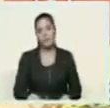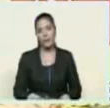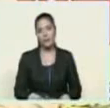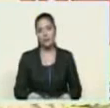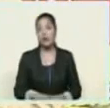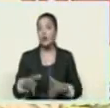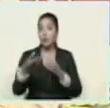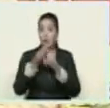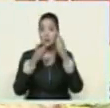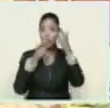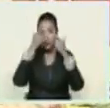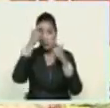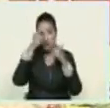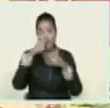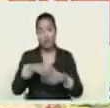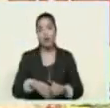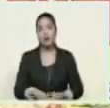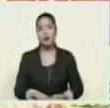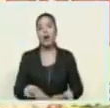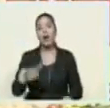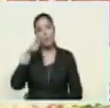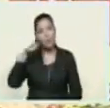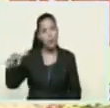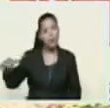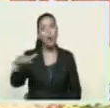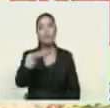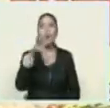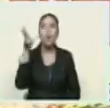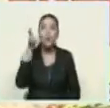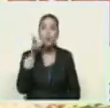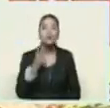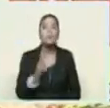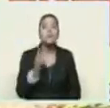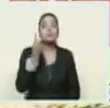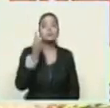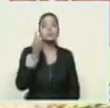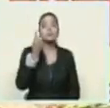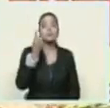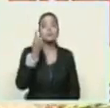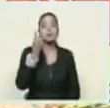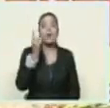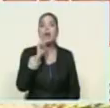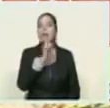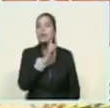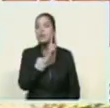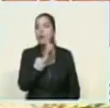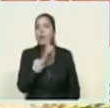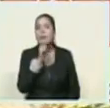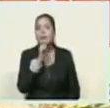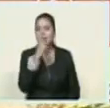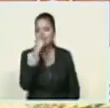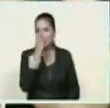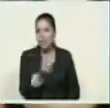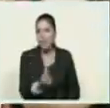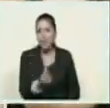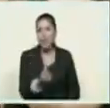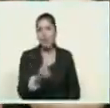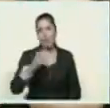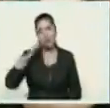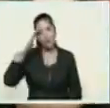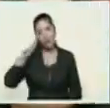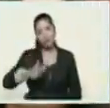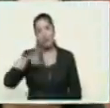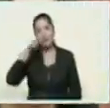y con chávez el pueblo escuchó por primera vez el nombre de ezequiel zamora el